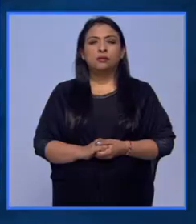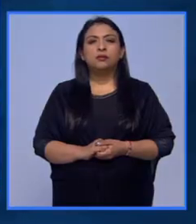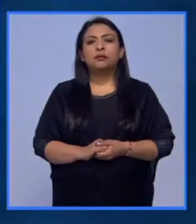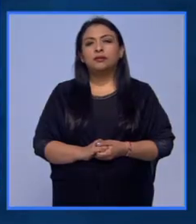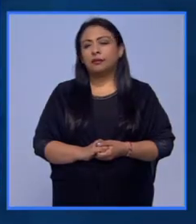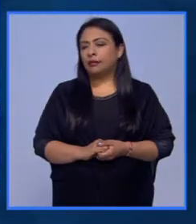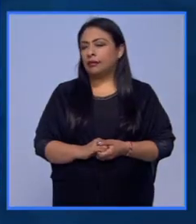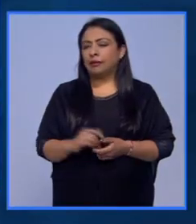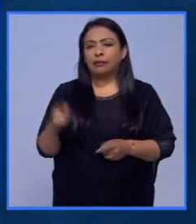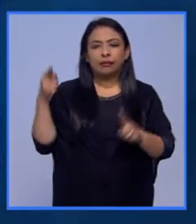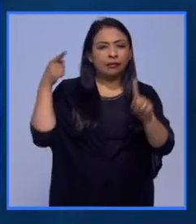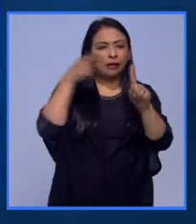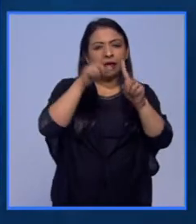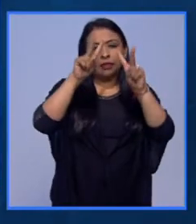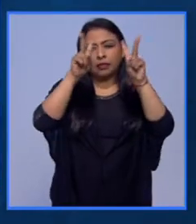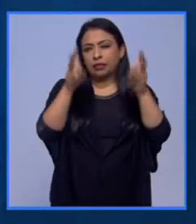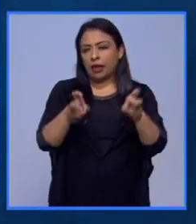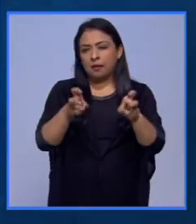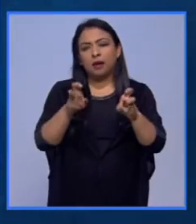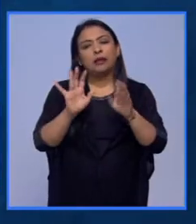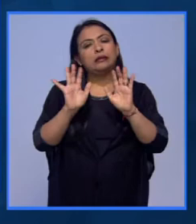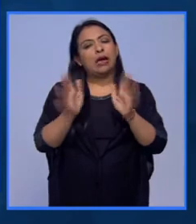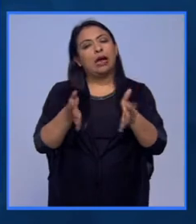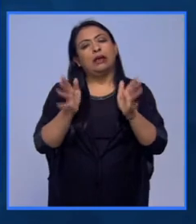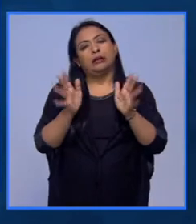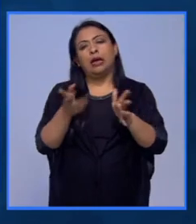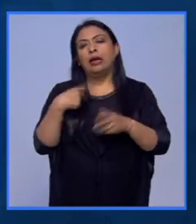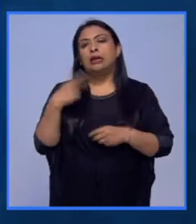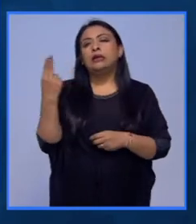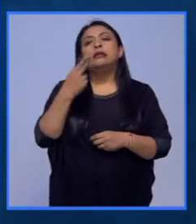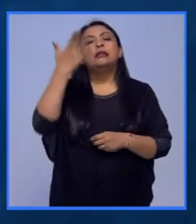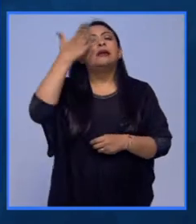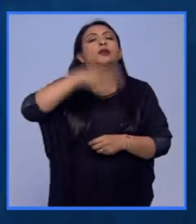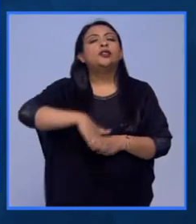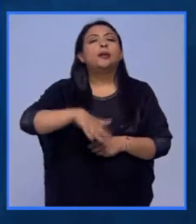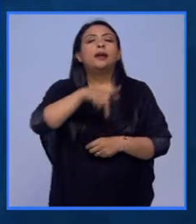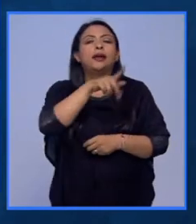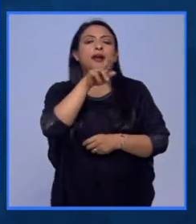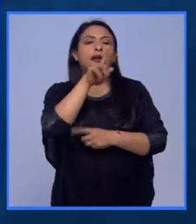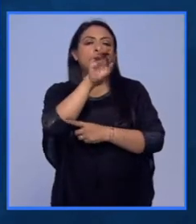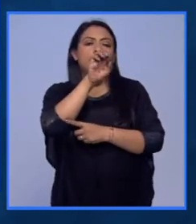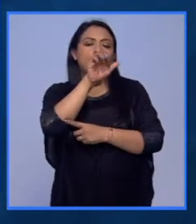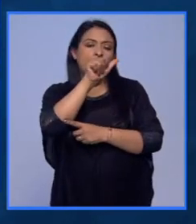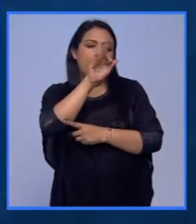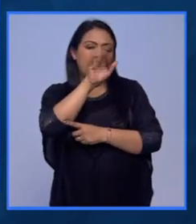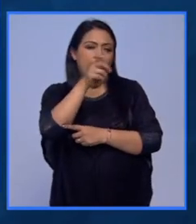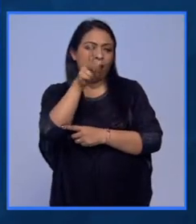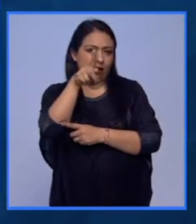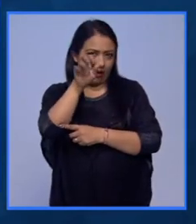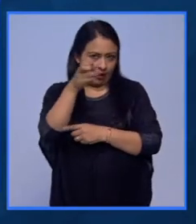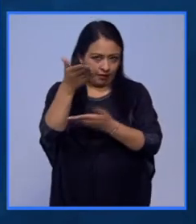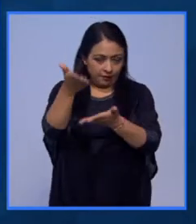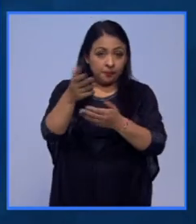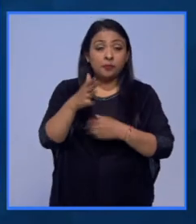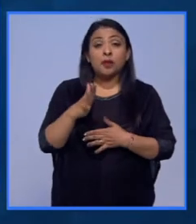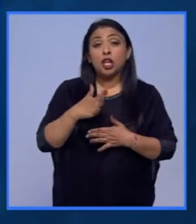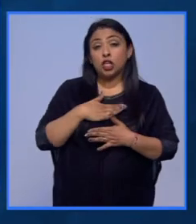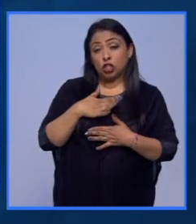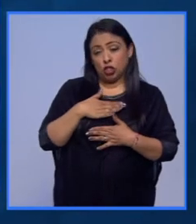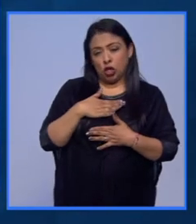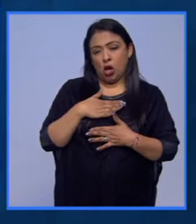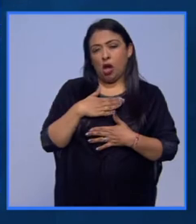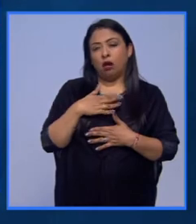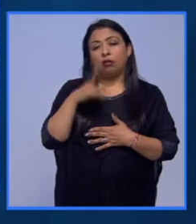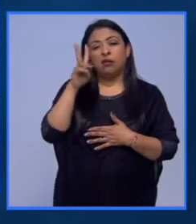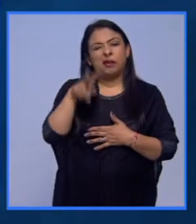Bueno, vamos directo a este tema porque ya necesitamos saberlo. Rafa, Karen, adelante. Bueno, pusieron al menos indicado